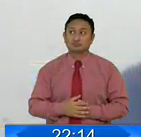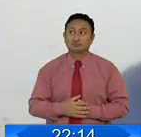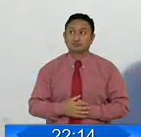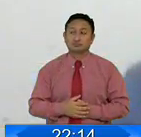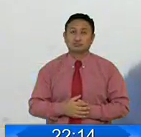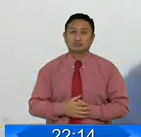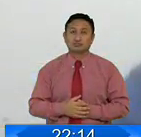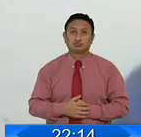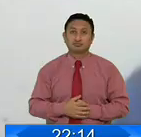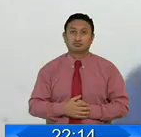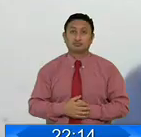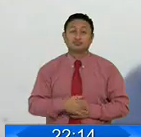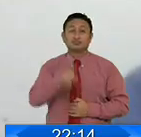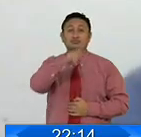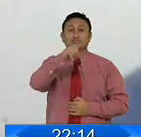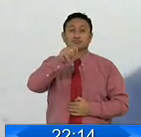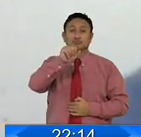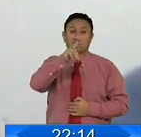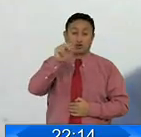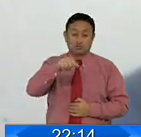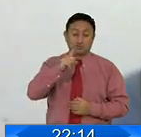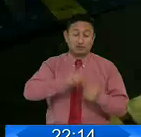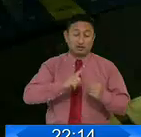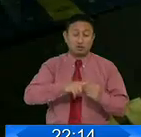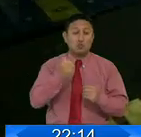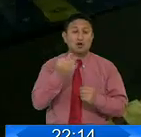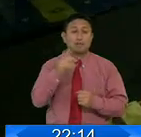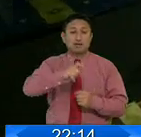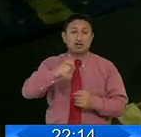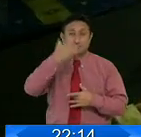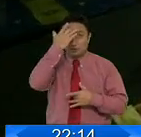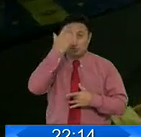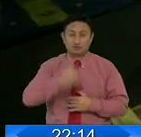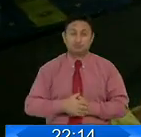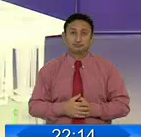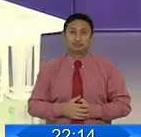del virus del SARS-CoV-2 en el Distrito Metropolitano de Quito. Informó Ismenia Solor.